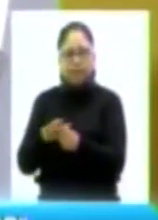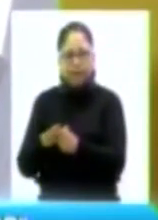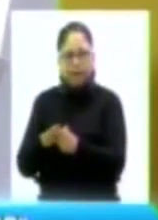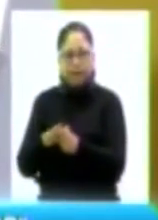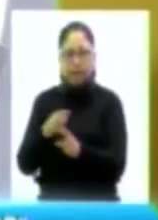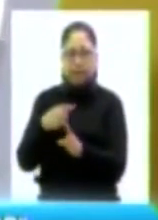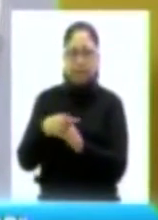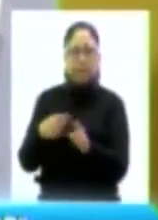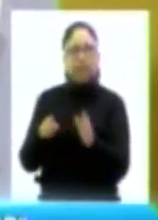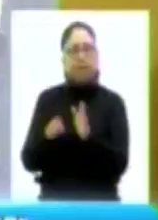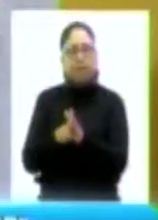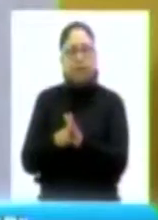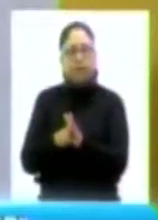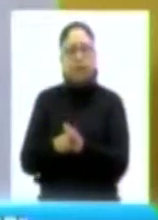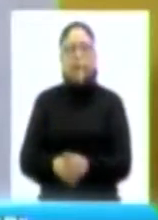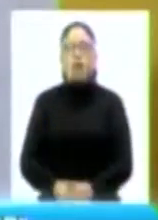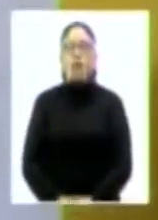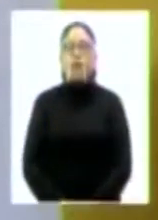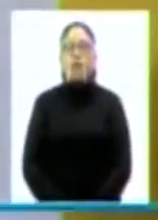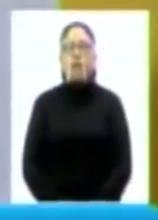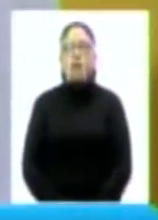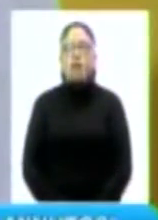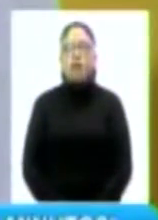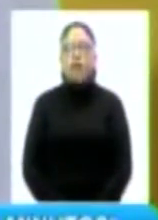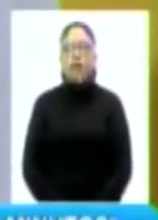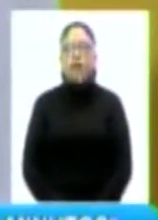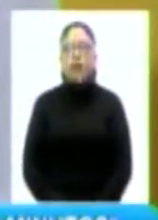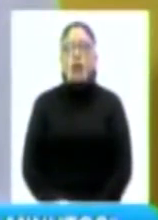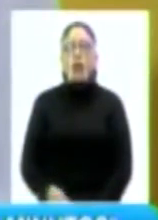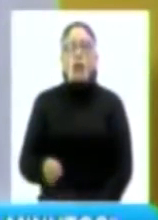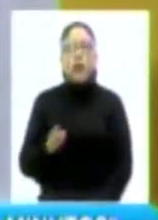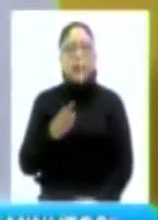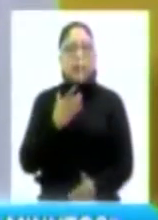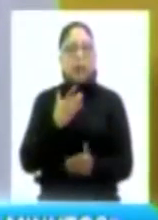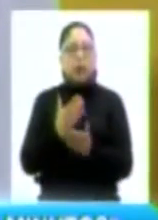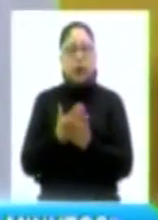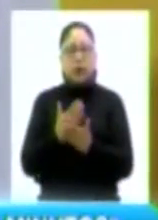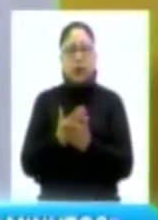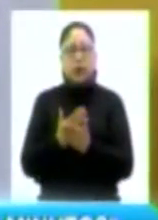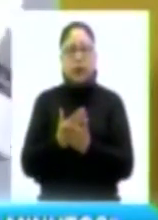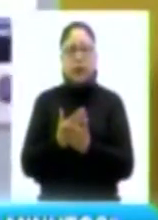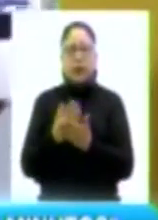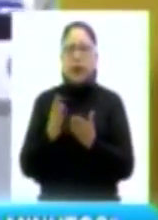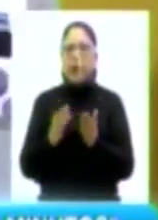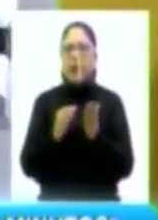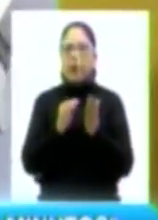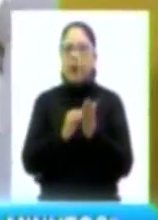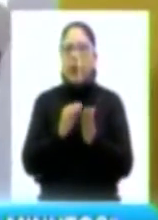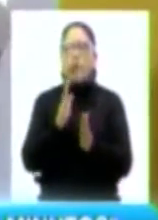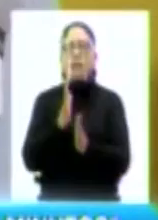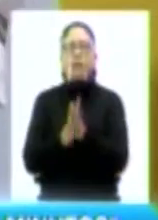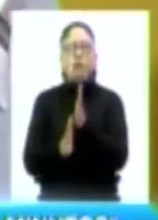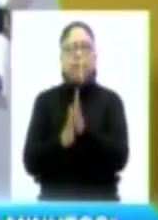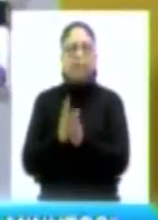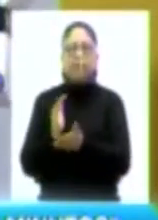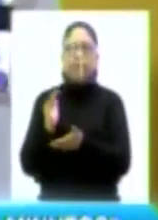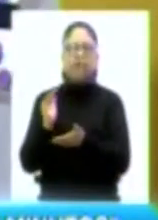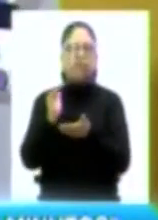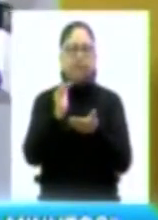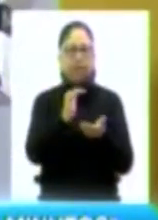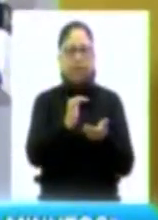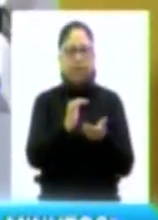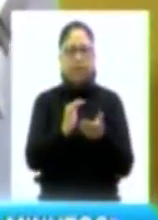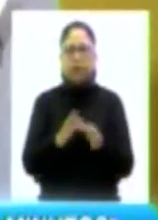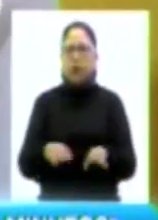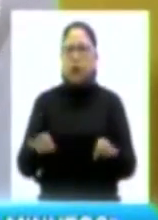obtener la atención necesaria. Estas pruebas van a ser implementadas de forma gratuita, lo cual es fundamental